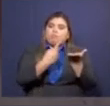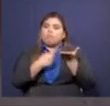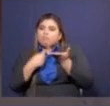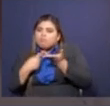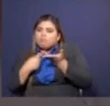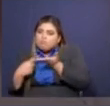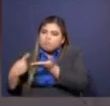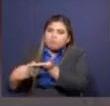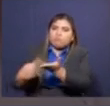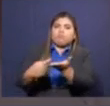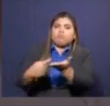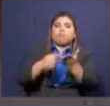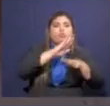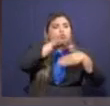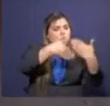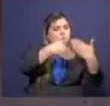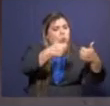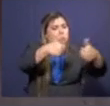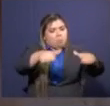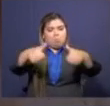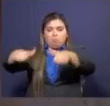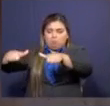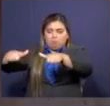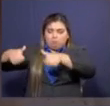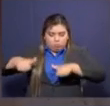nos hemos puesto de acuerdo.